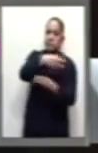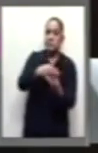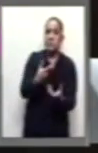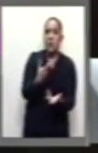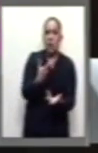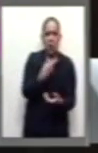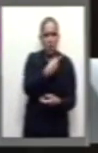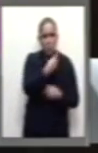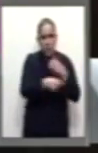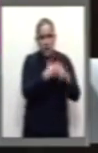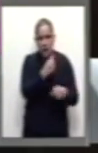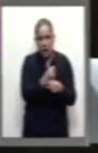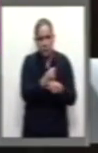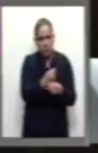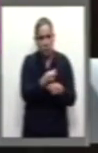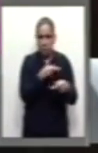que